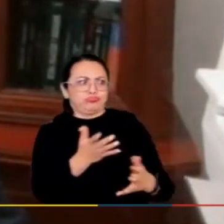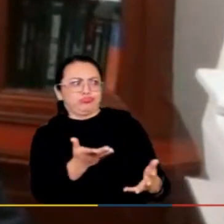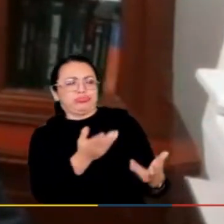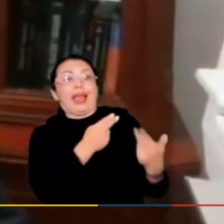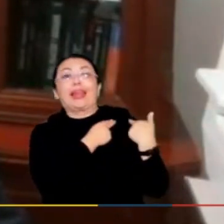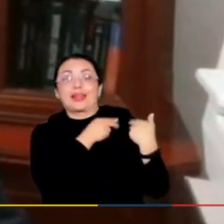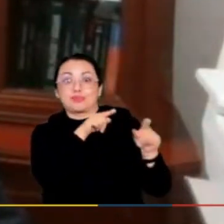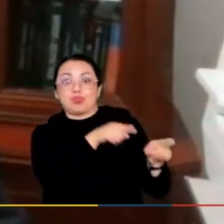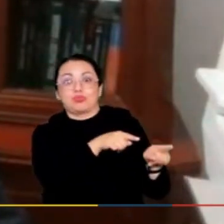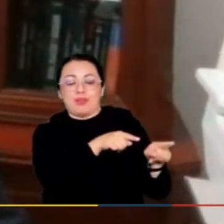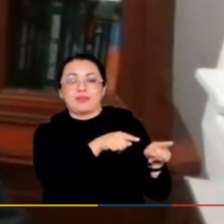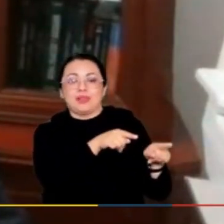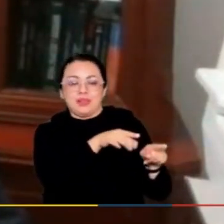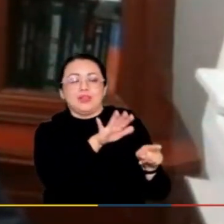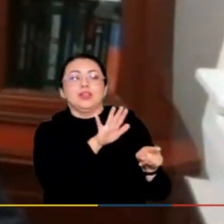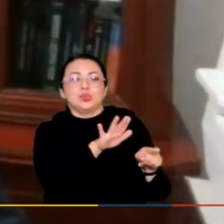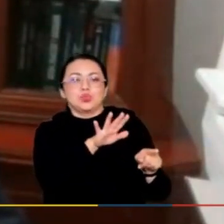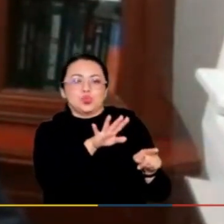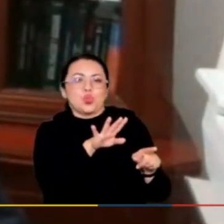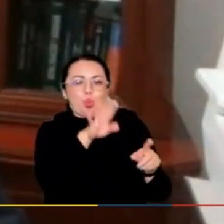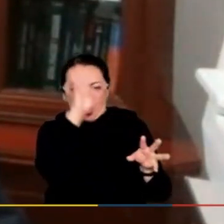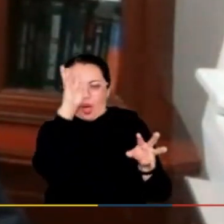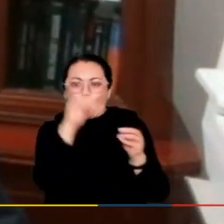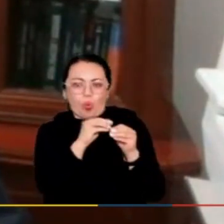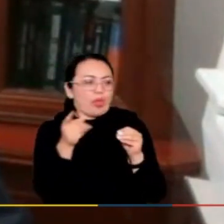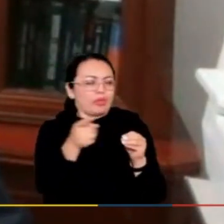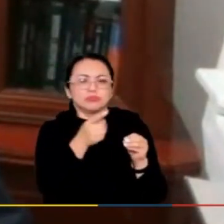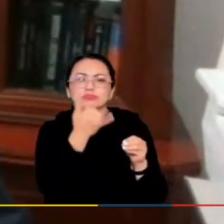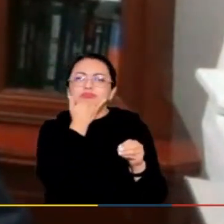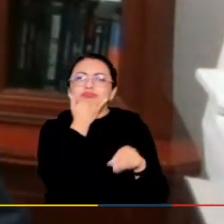responsable a la par de la sociedad del delito de